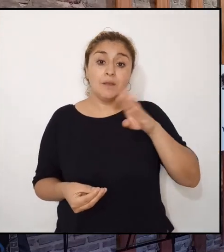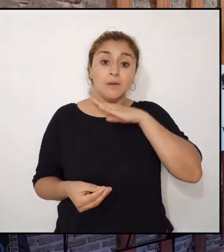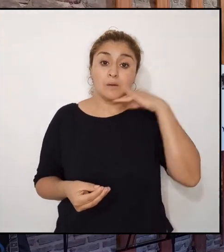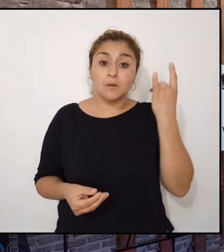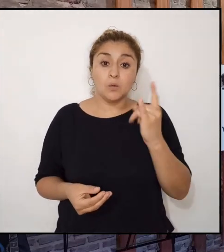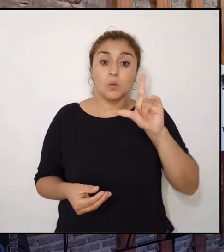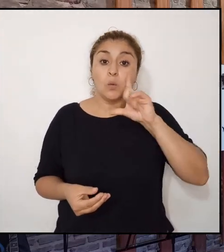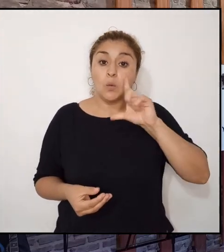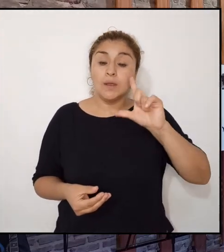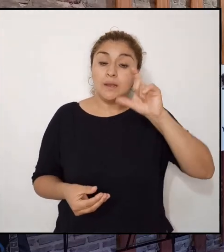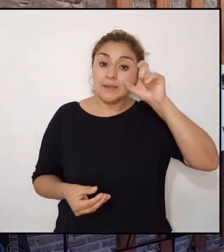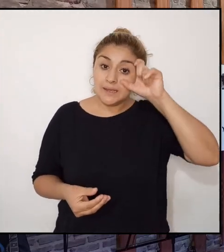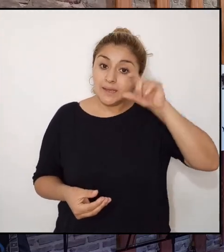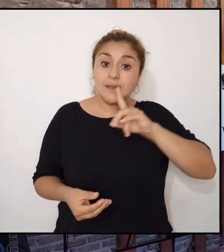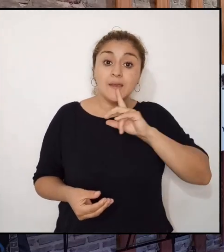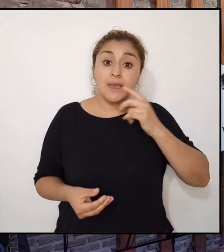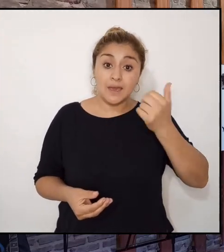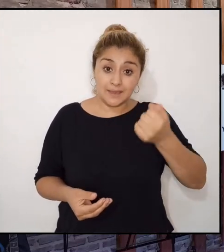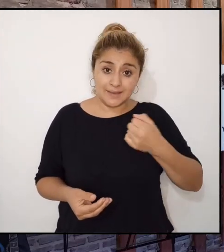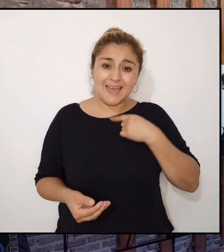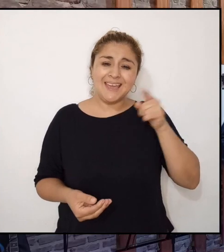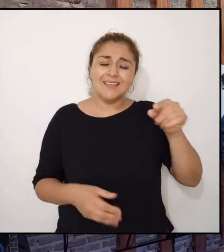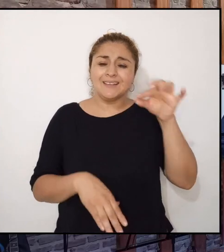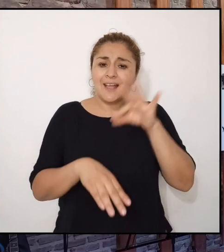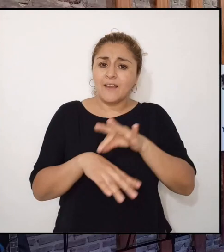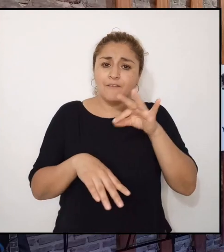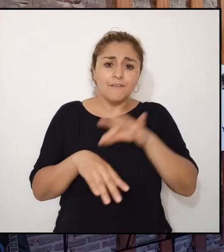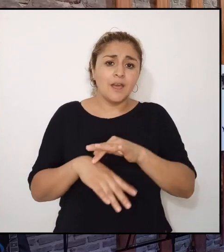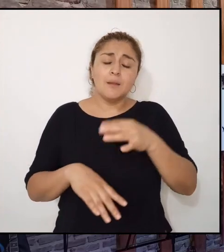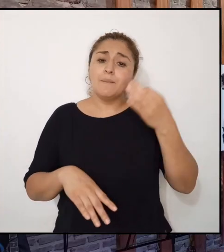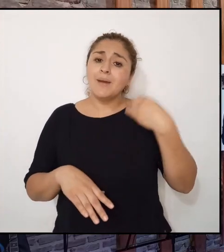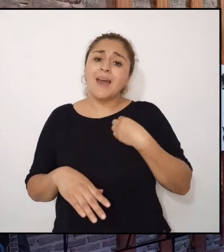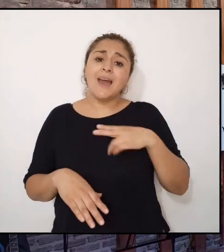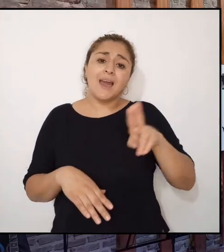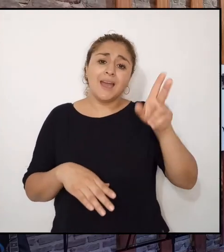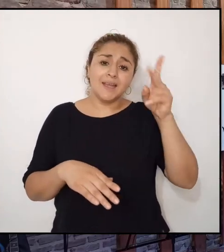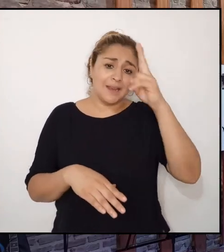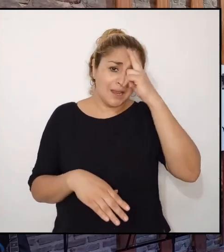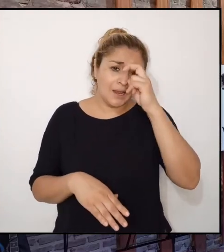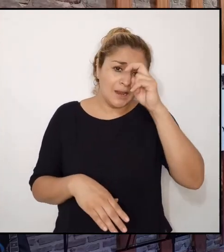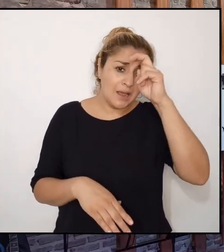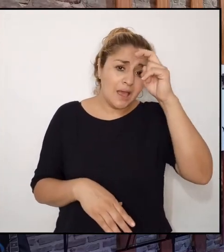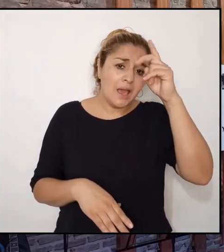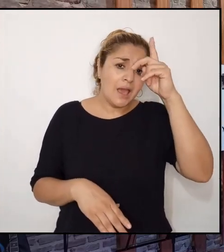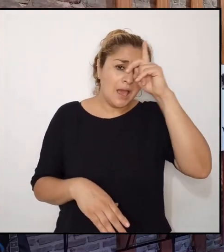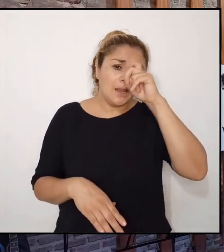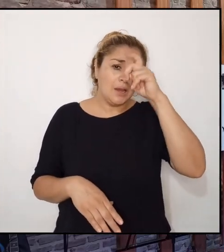Garrahan, desgarrado mi corazón por la noticia que me estaban dando,